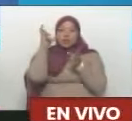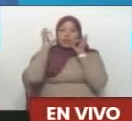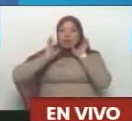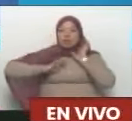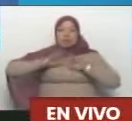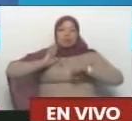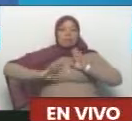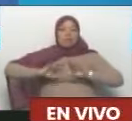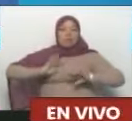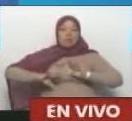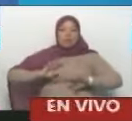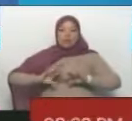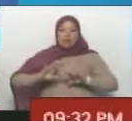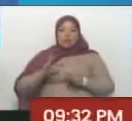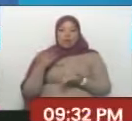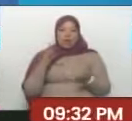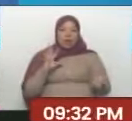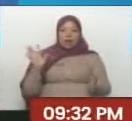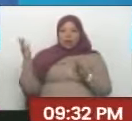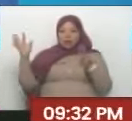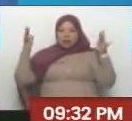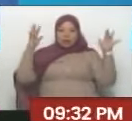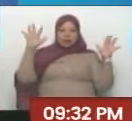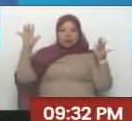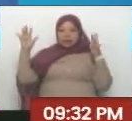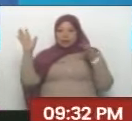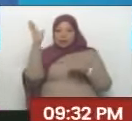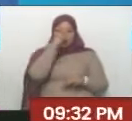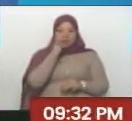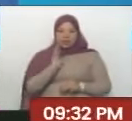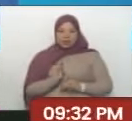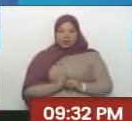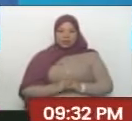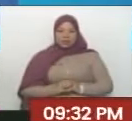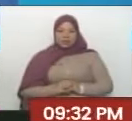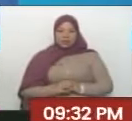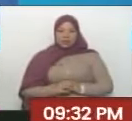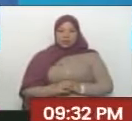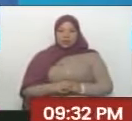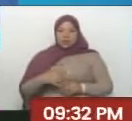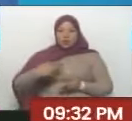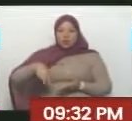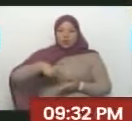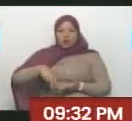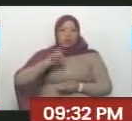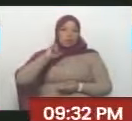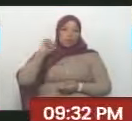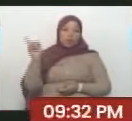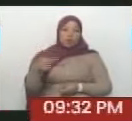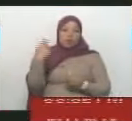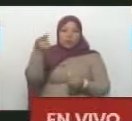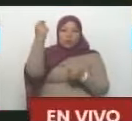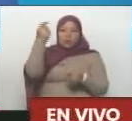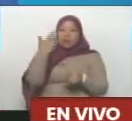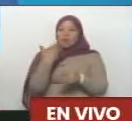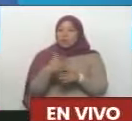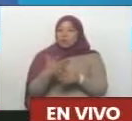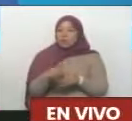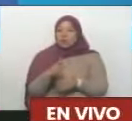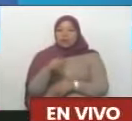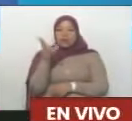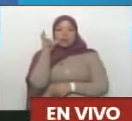Tambor, calipso, ¿ah? Joropo, lo que le ponga,